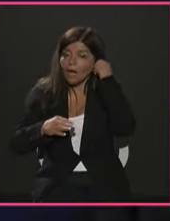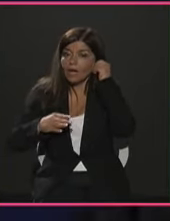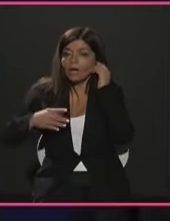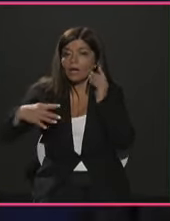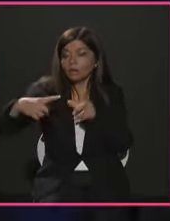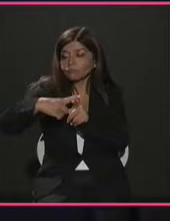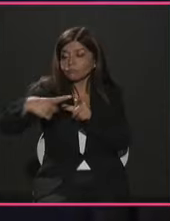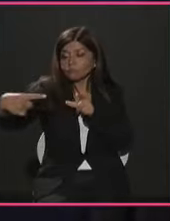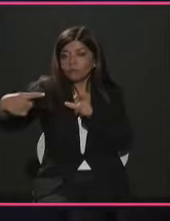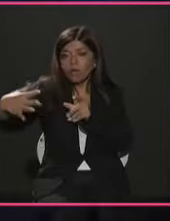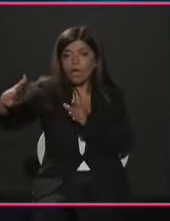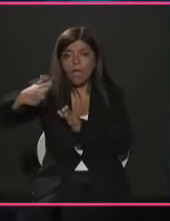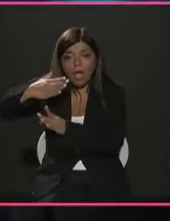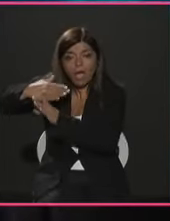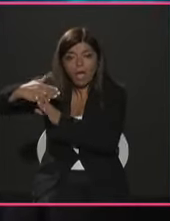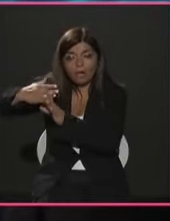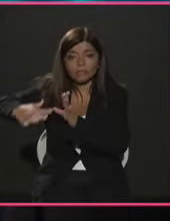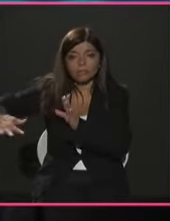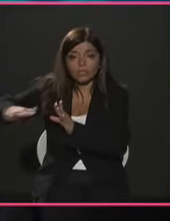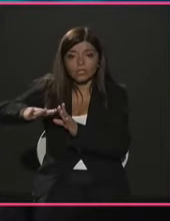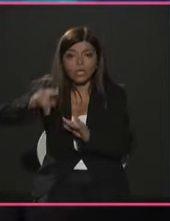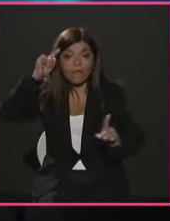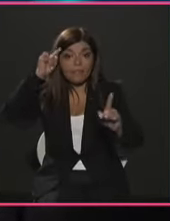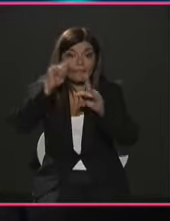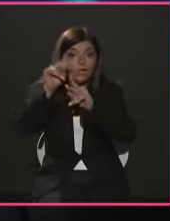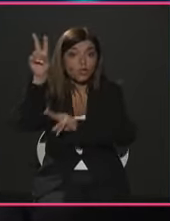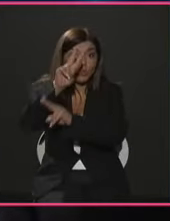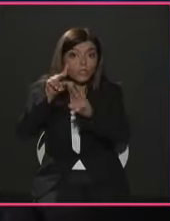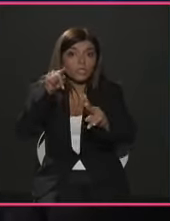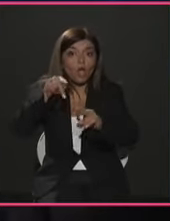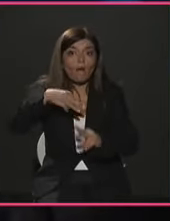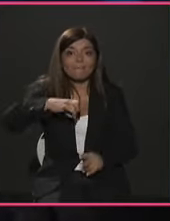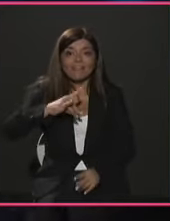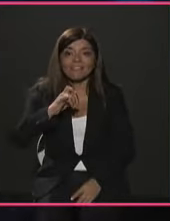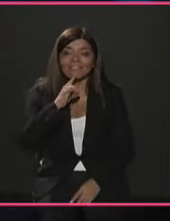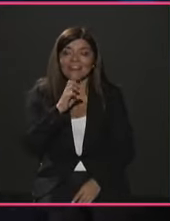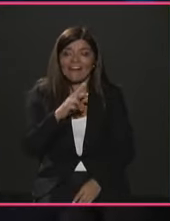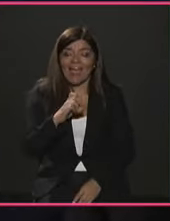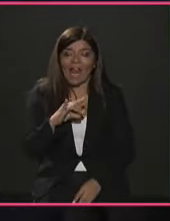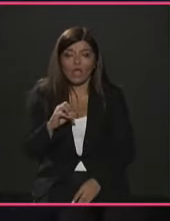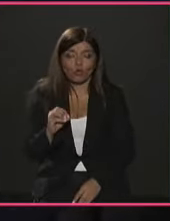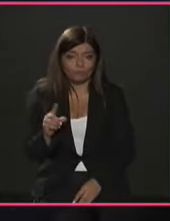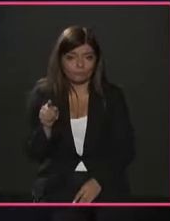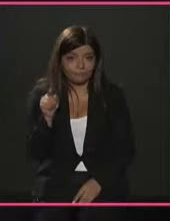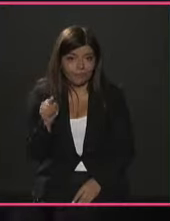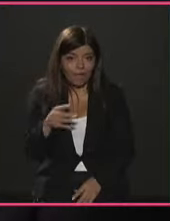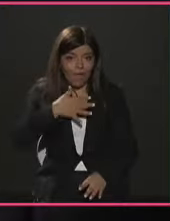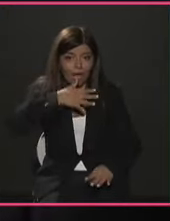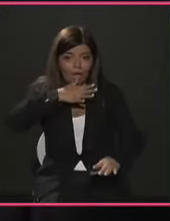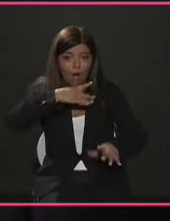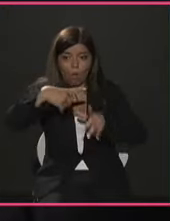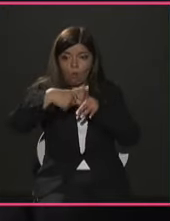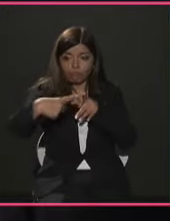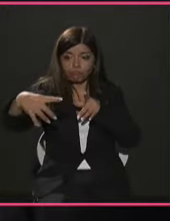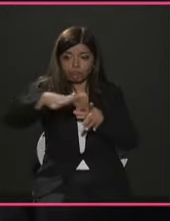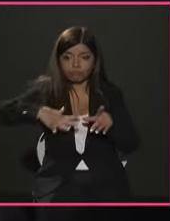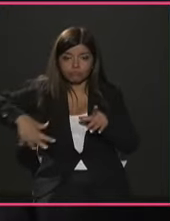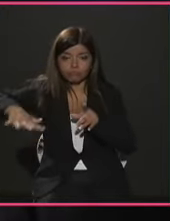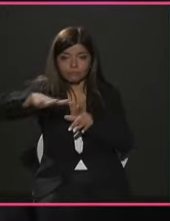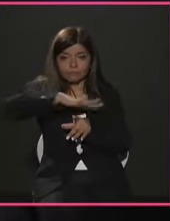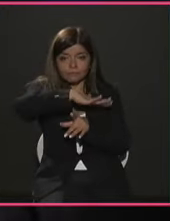Mediterráneo como la primer destino turístico en todo el mundo el agua de la Cuenca del